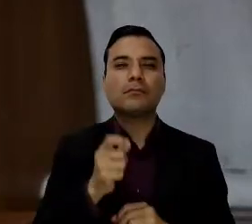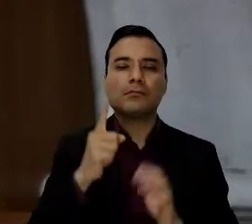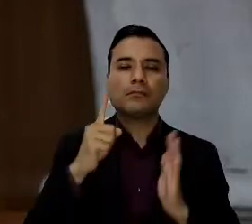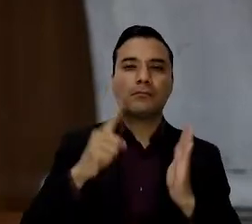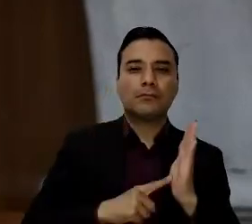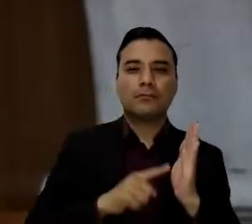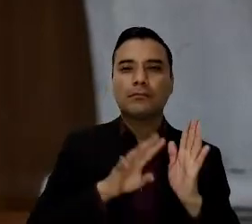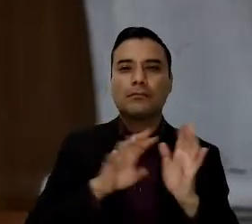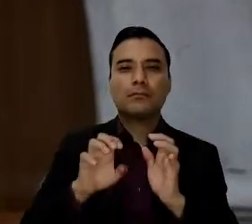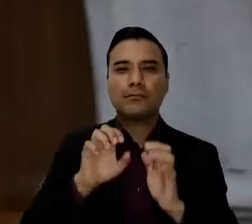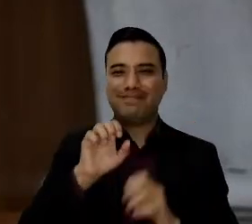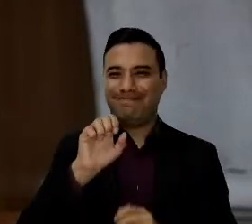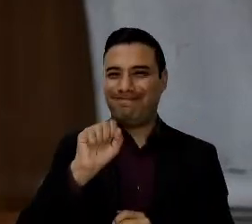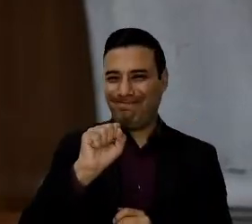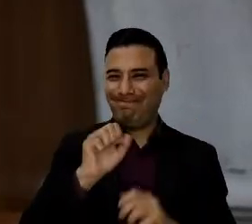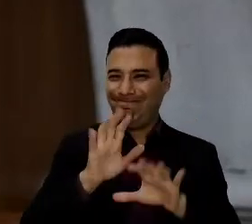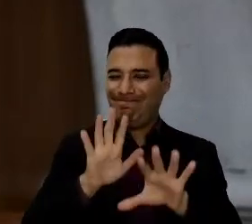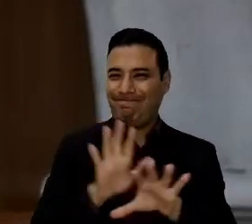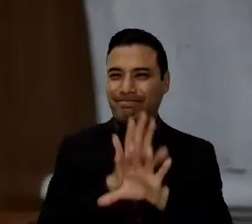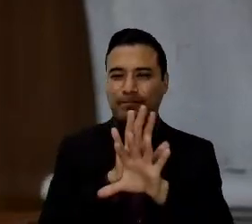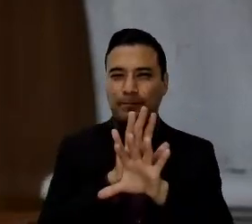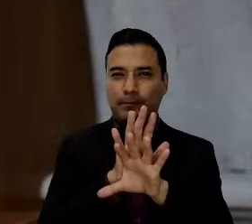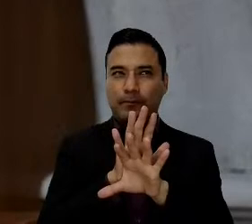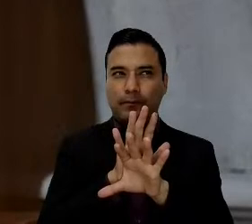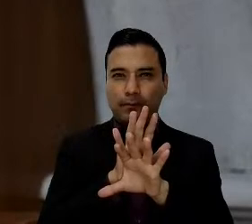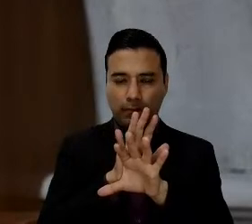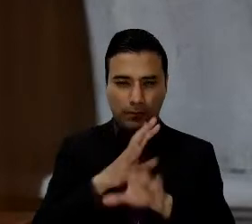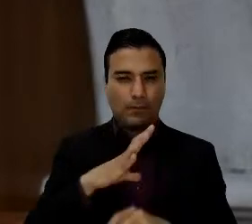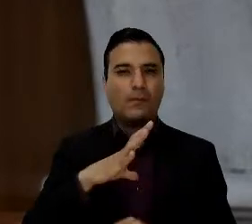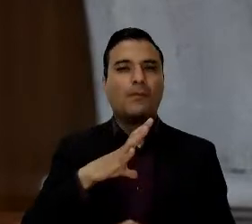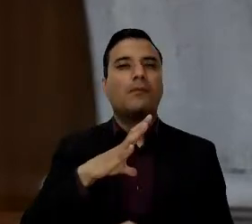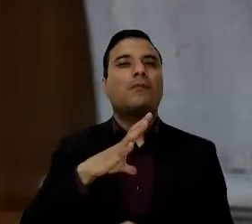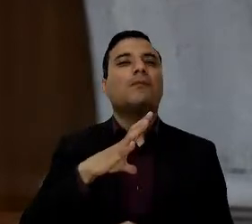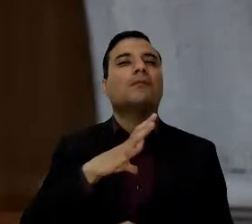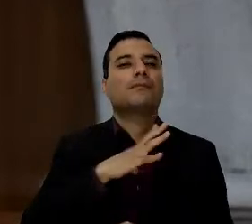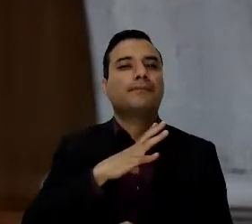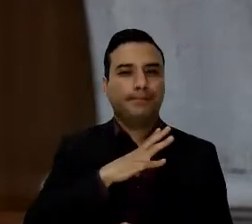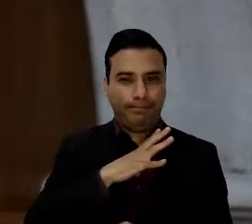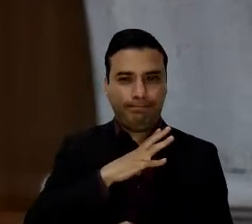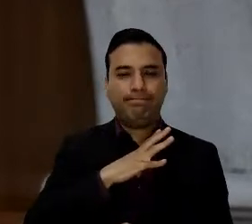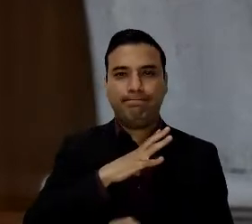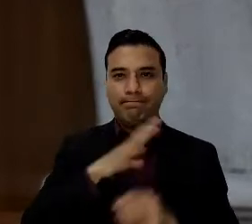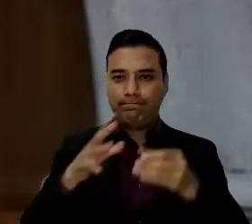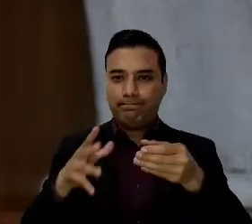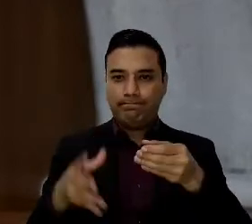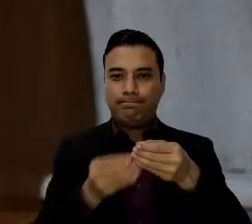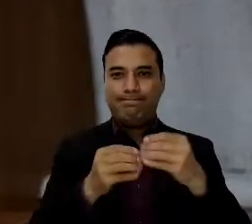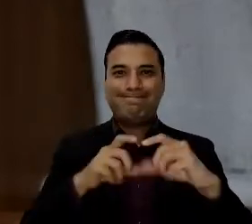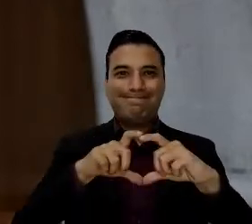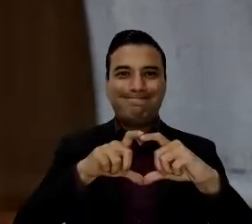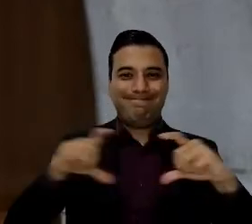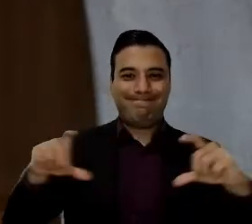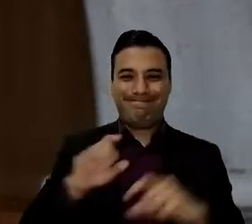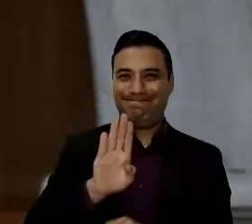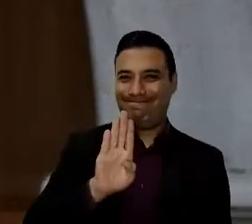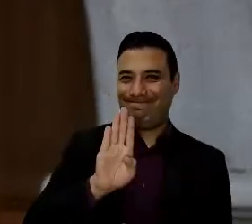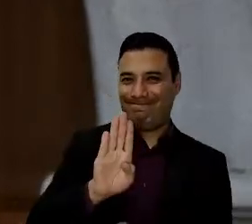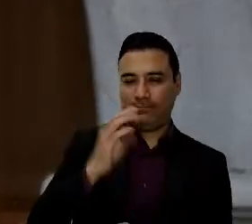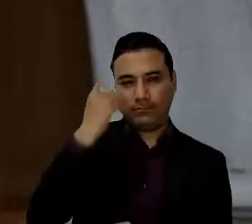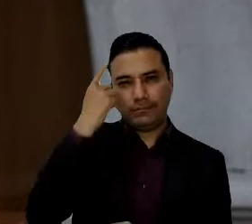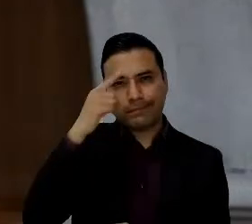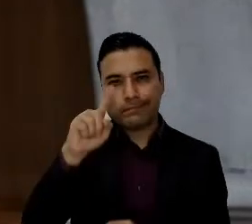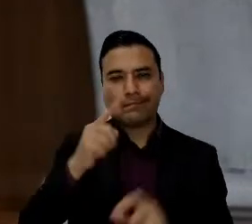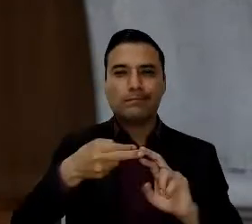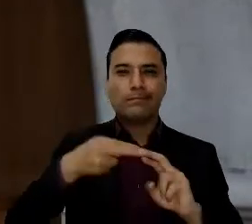en 1960, por la que se incorporó un apartado B relativo a la regulación de las relaciones